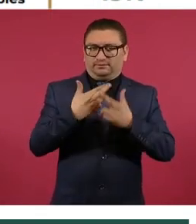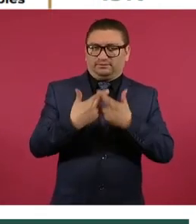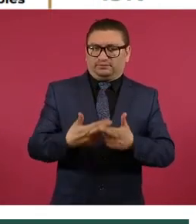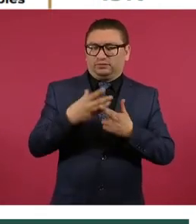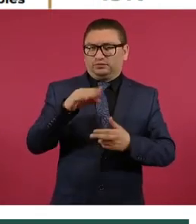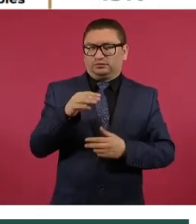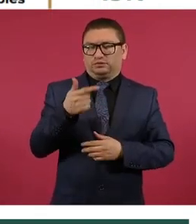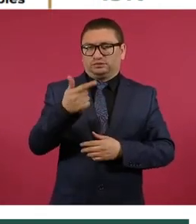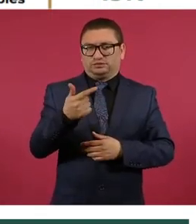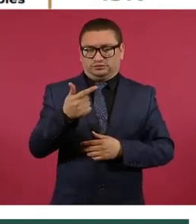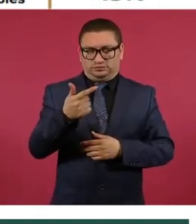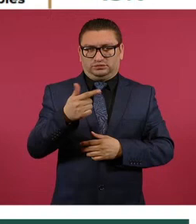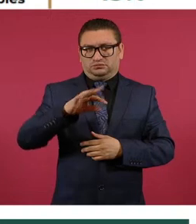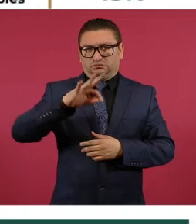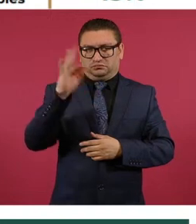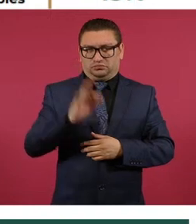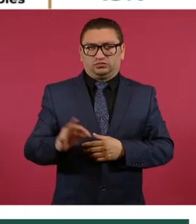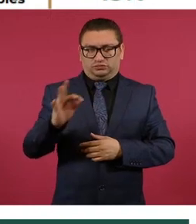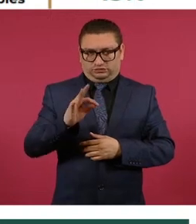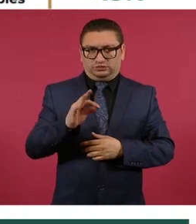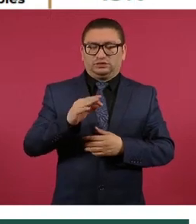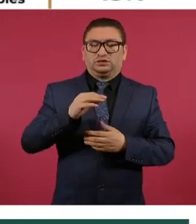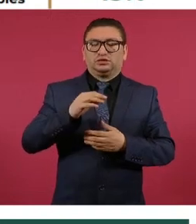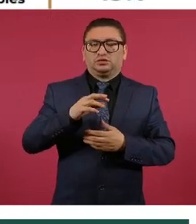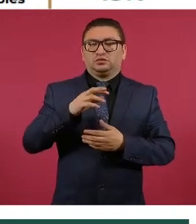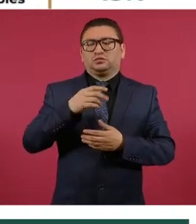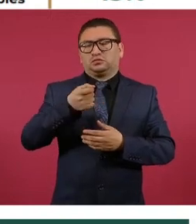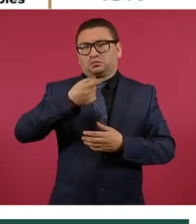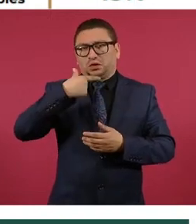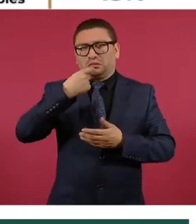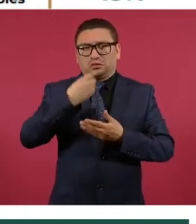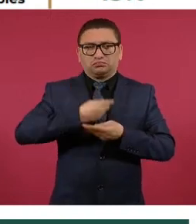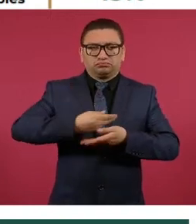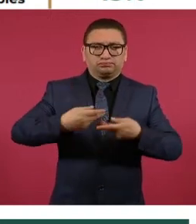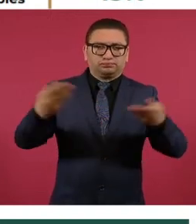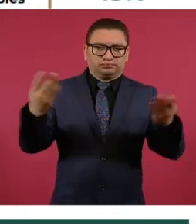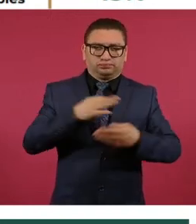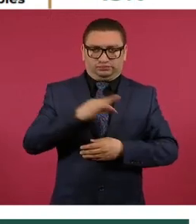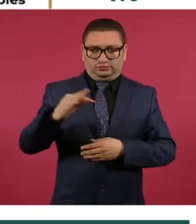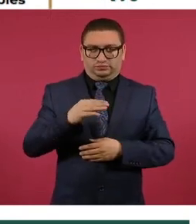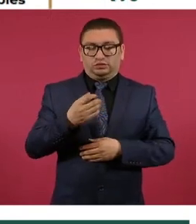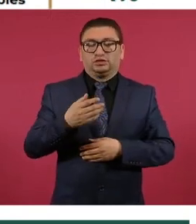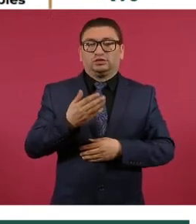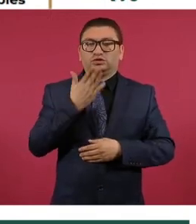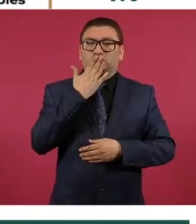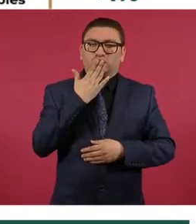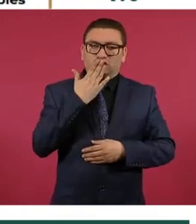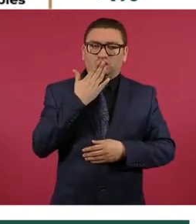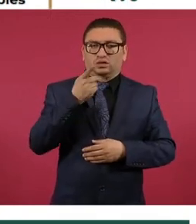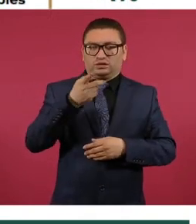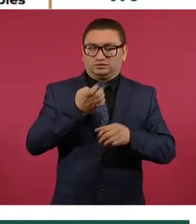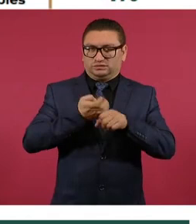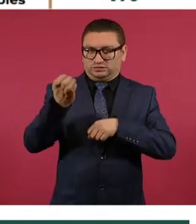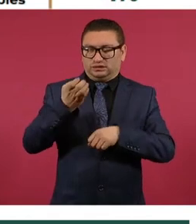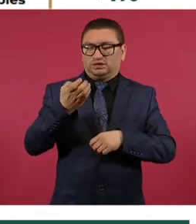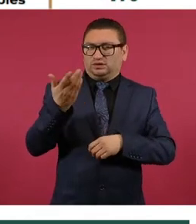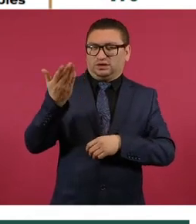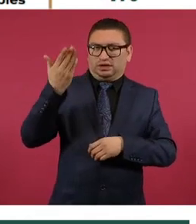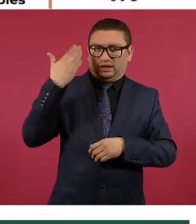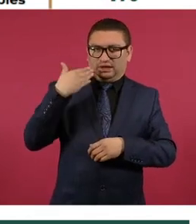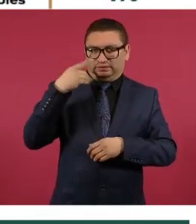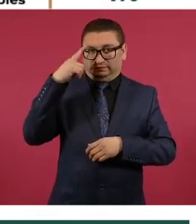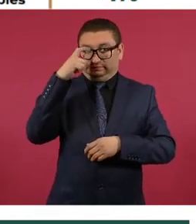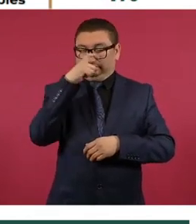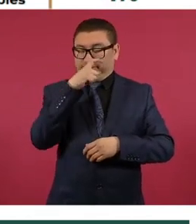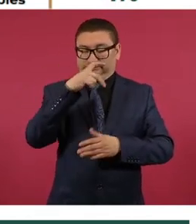en 97 por de recetas surtidas en Sonora de que es uno de los estados que tenía el déficit